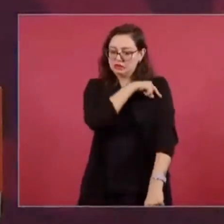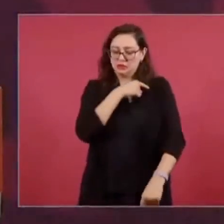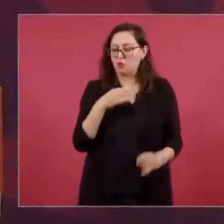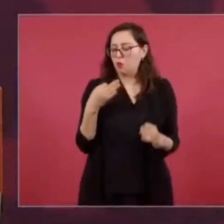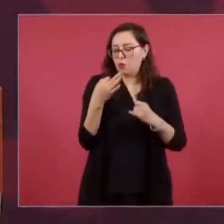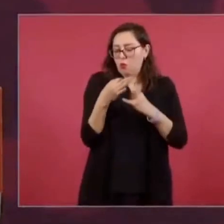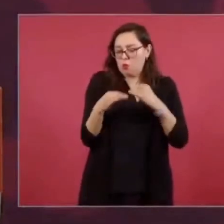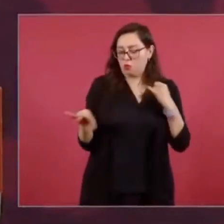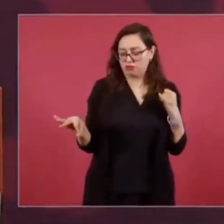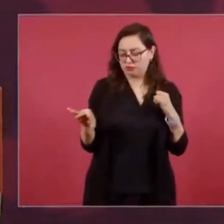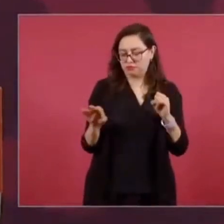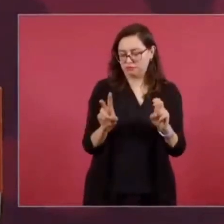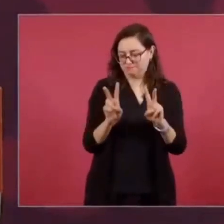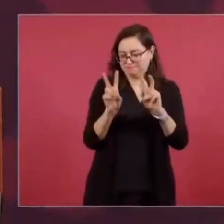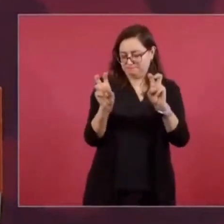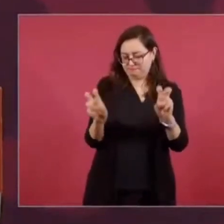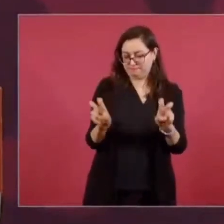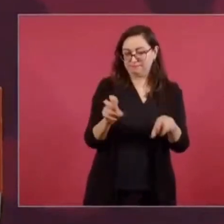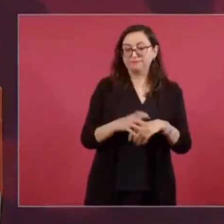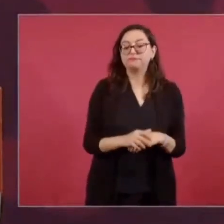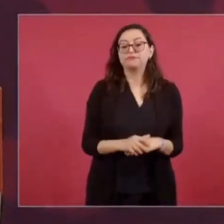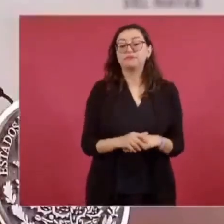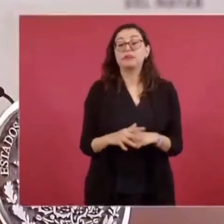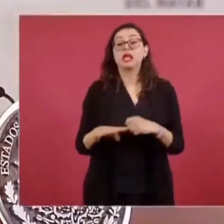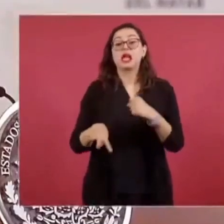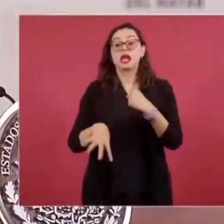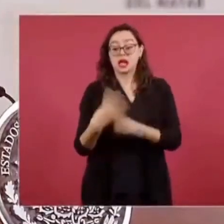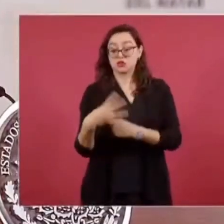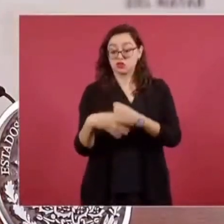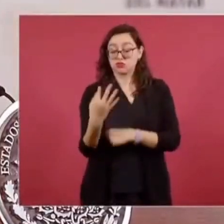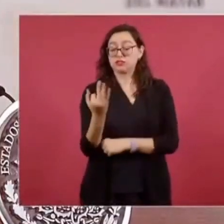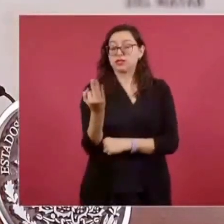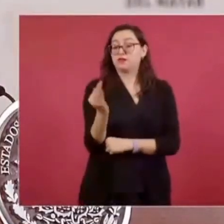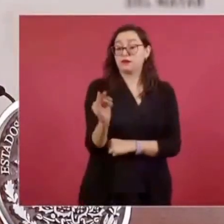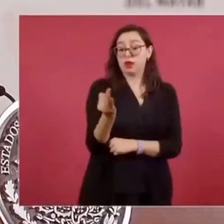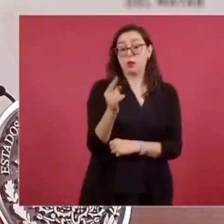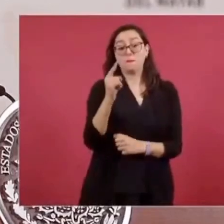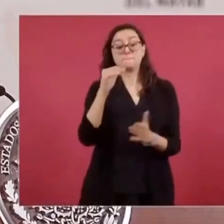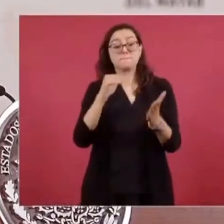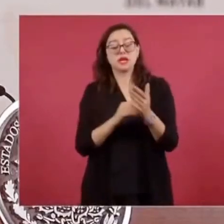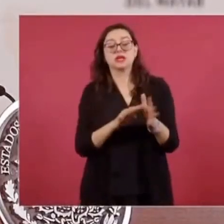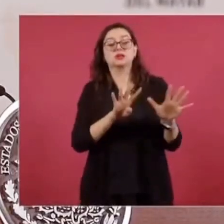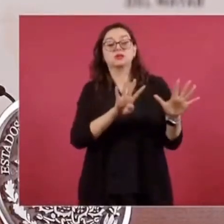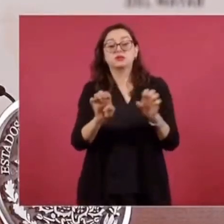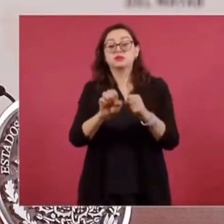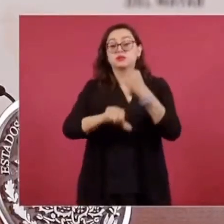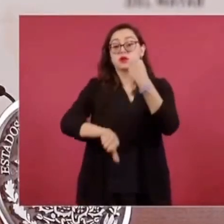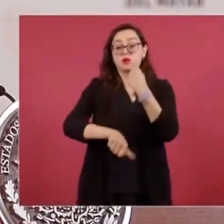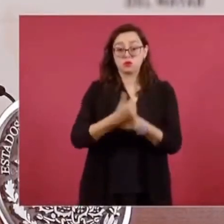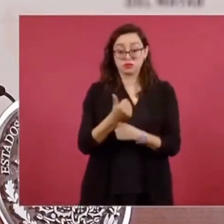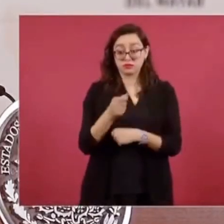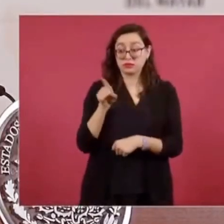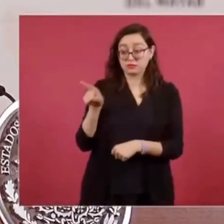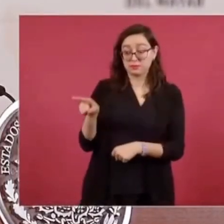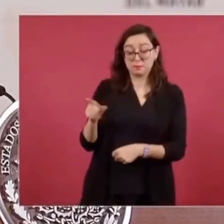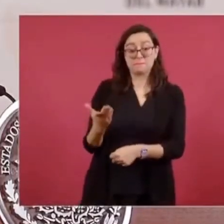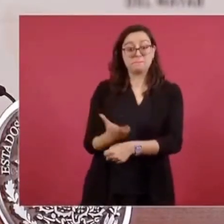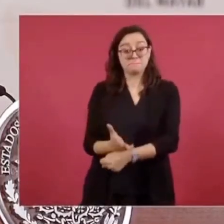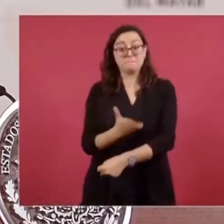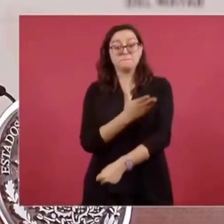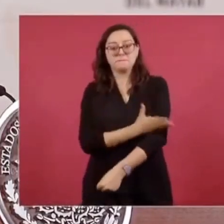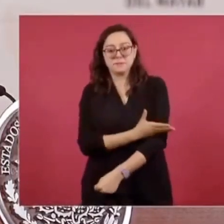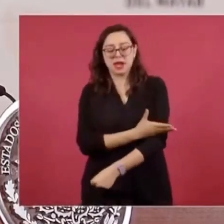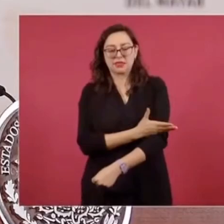Dice el 14 de febrero de 1911, Madero entra al país